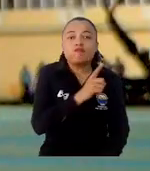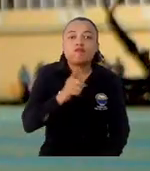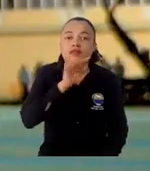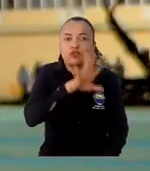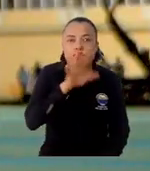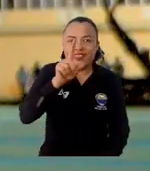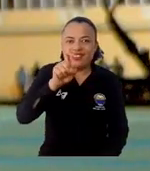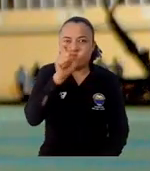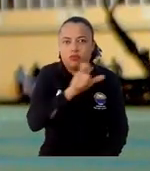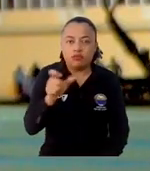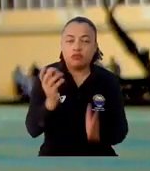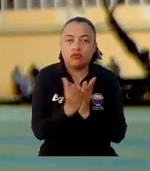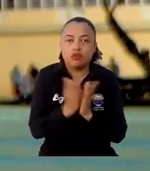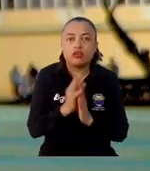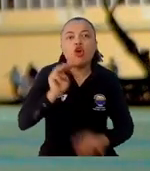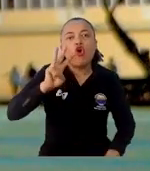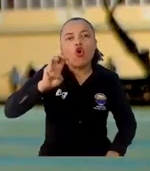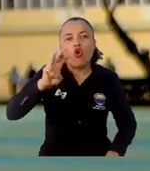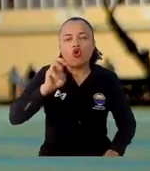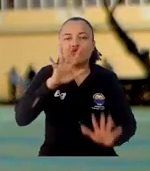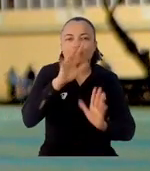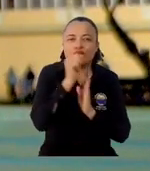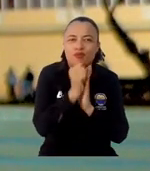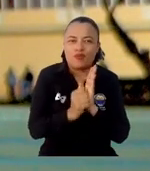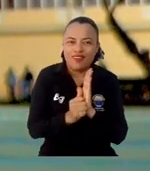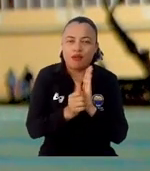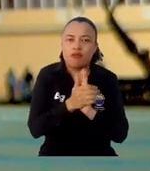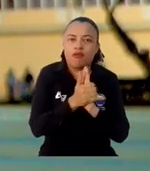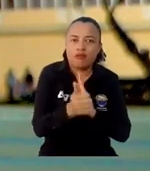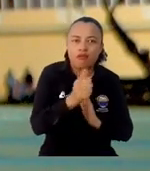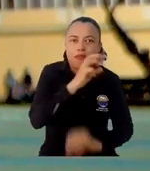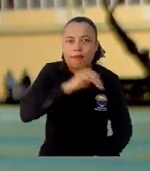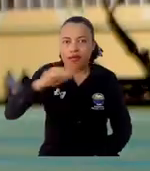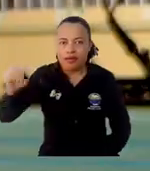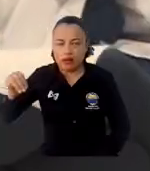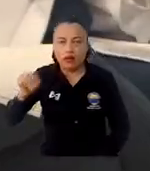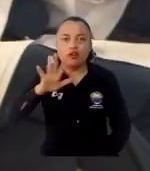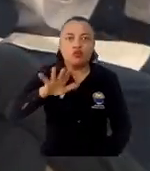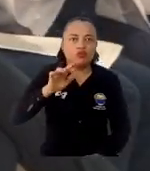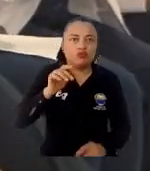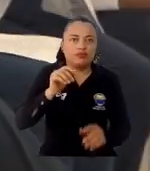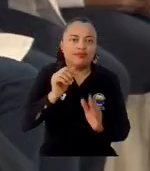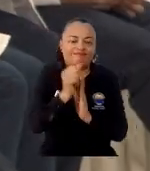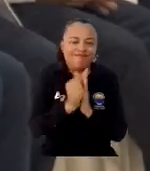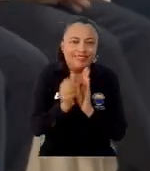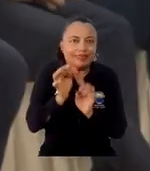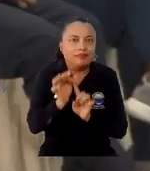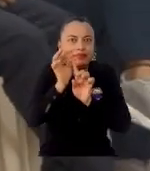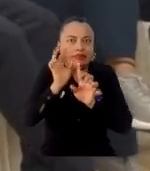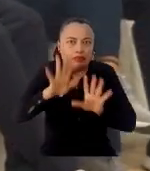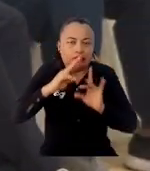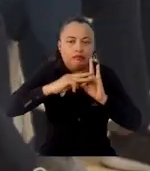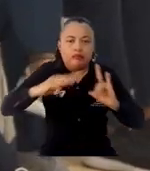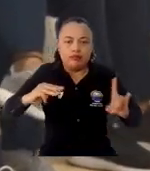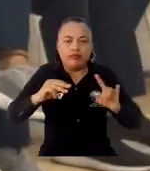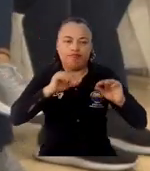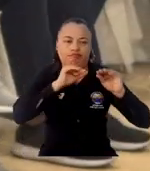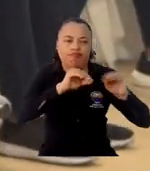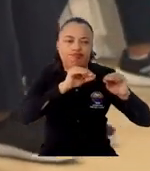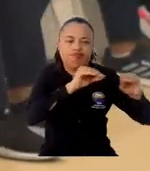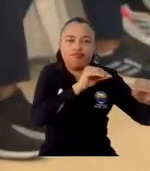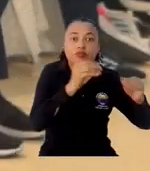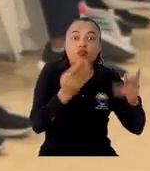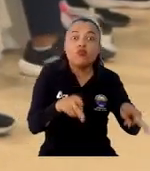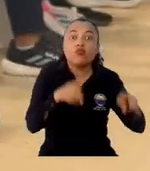De esos 56 estudiantes tenemos 8 de Talento Magdalena, el programa élite de nuestra Universidad Magdalena, que ha